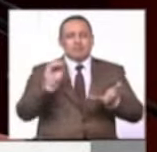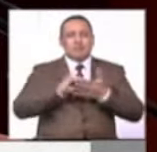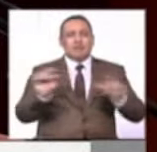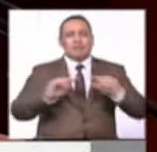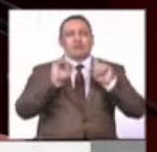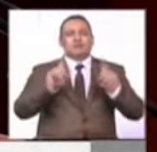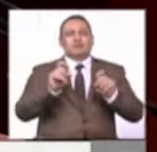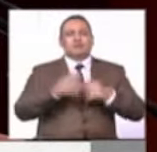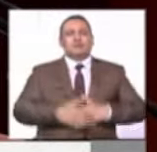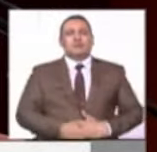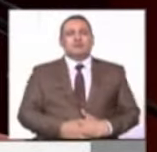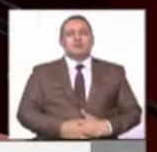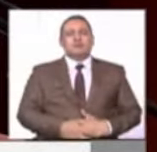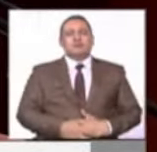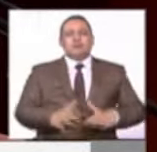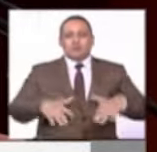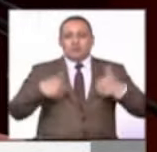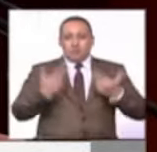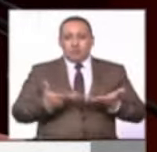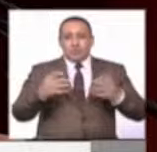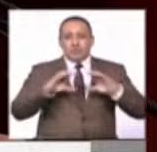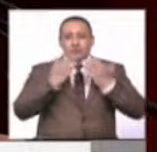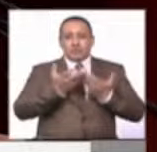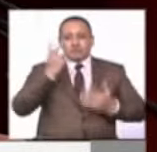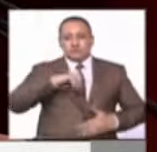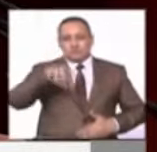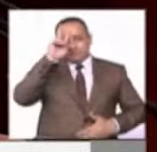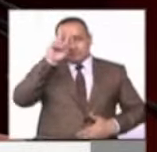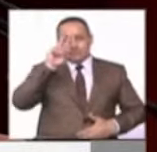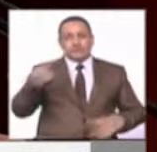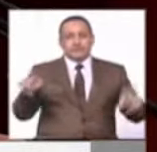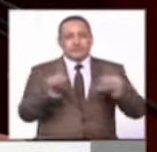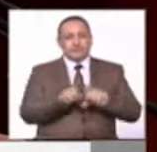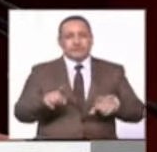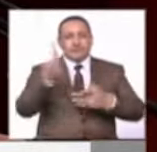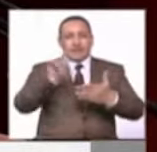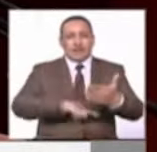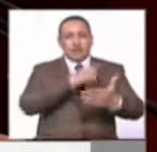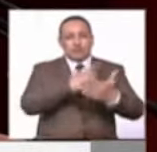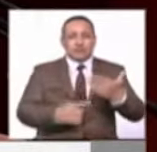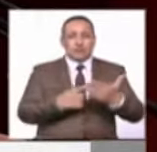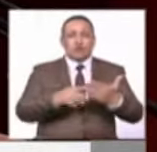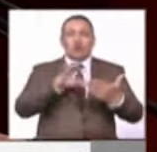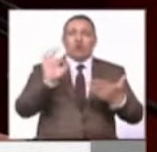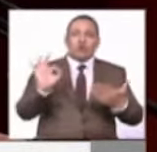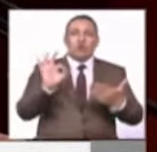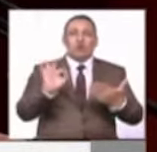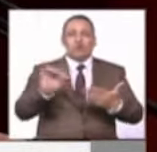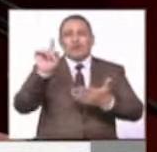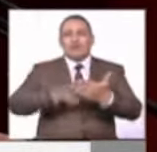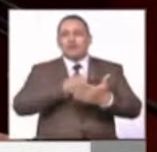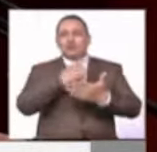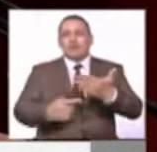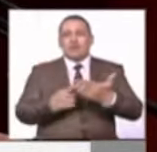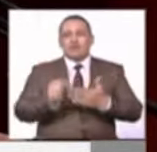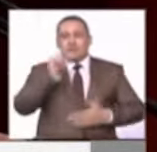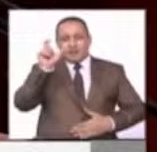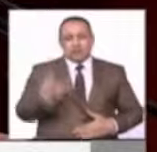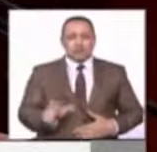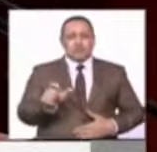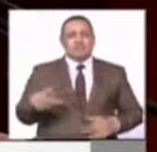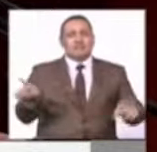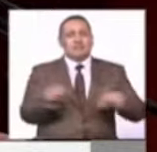interrogante puede El Congreso de la República destituir o inhabilitar inhabilitar